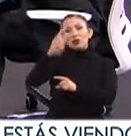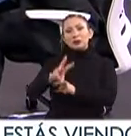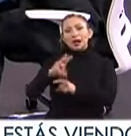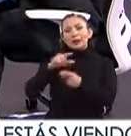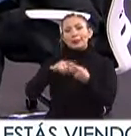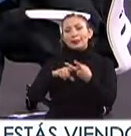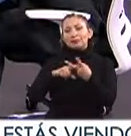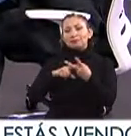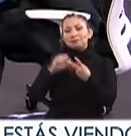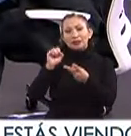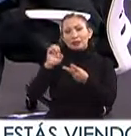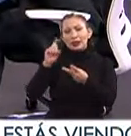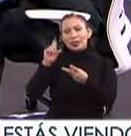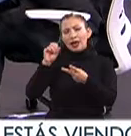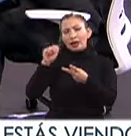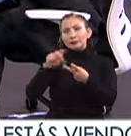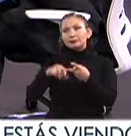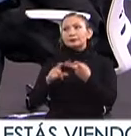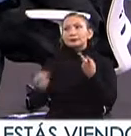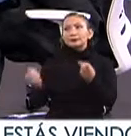Sedán,